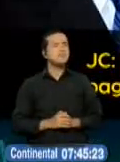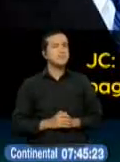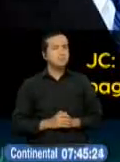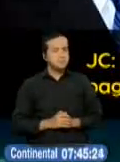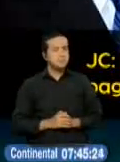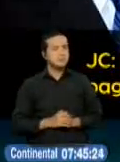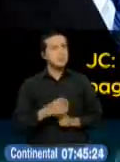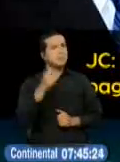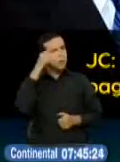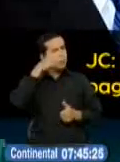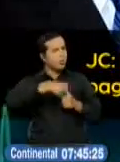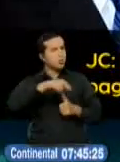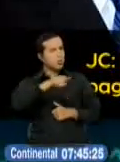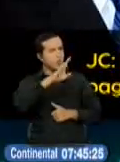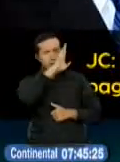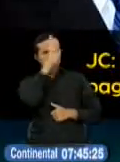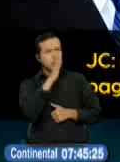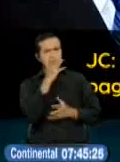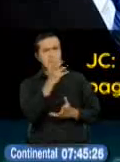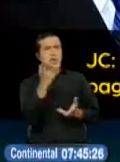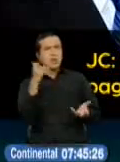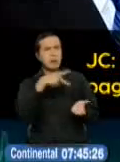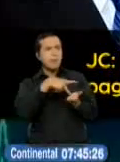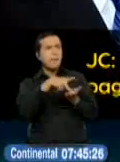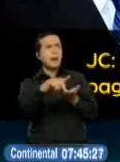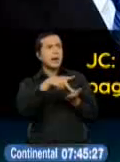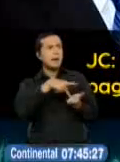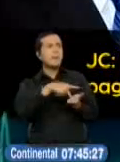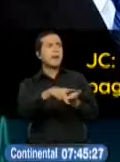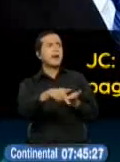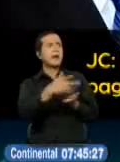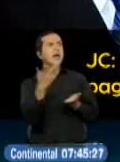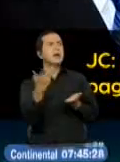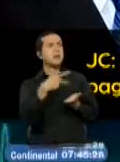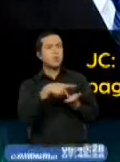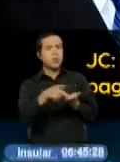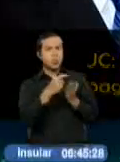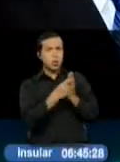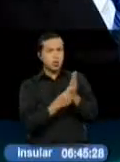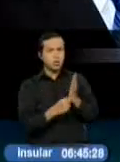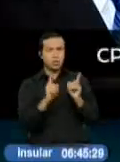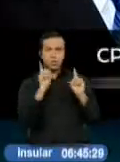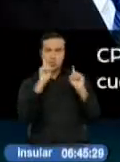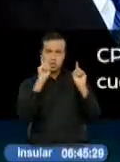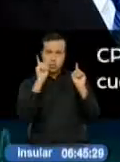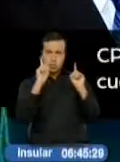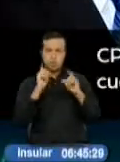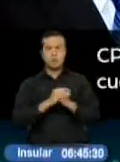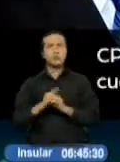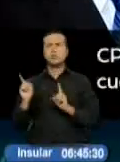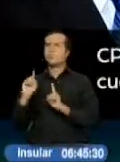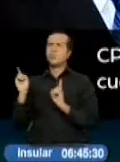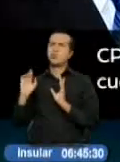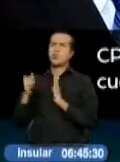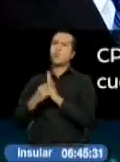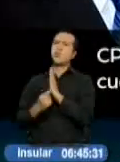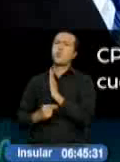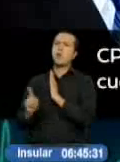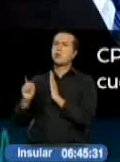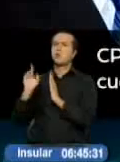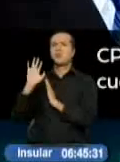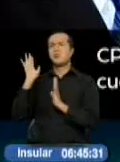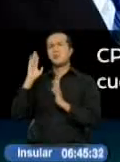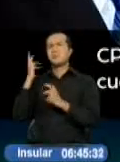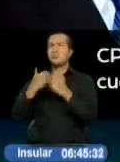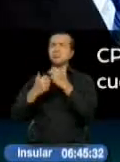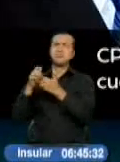tengo aquí. Y ahí me acuerdo que usted nunca quería que pagásemos en cuenta, no solo en... Nada, a veces tú decías, dame una cuenta fuera, puta, no es un